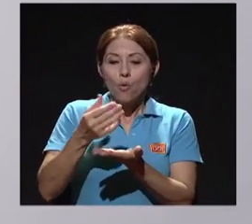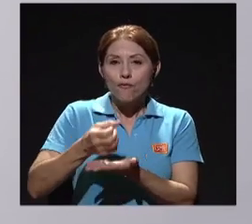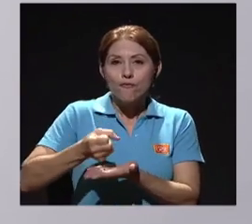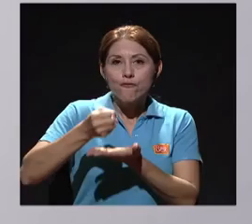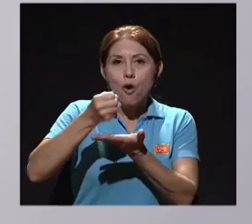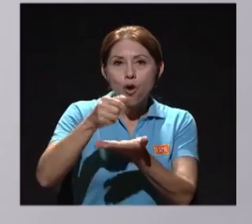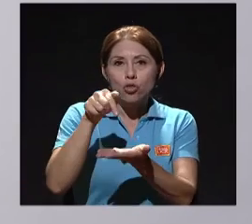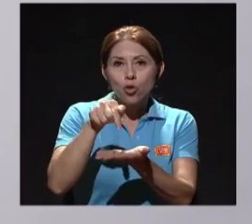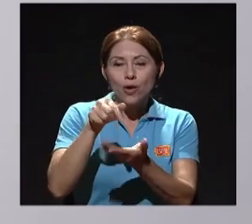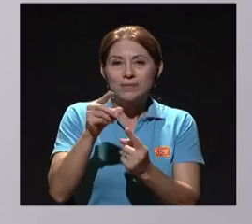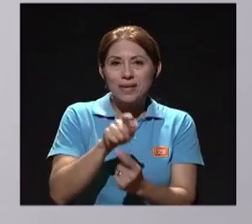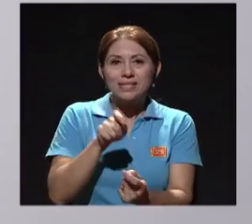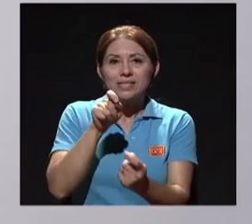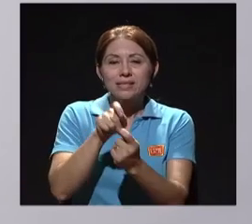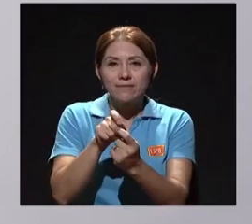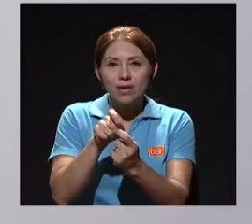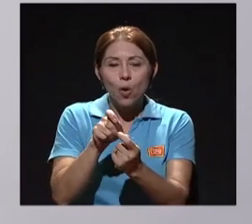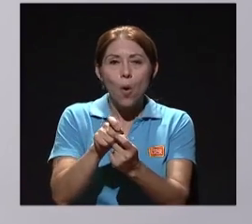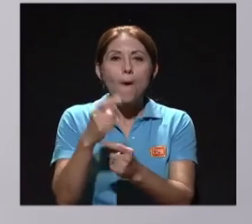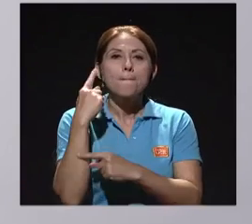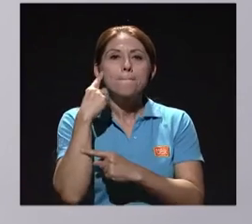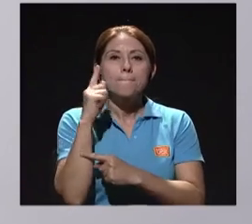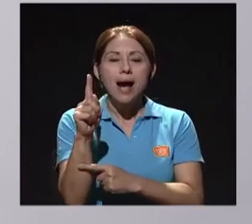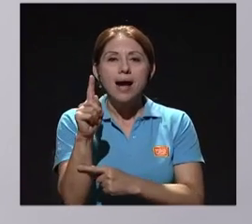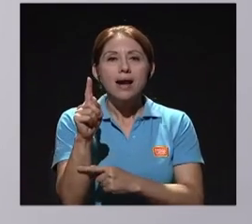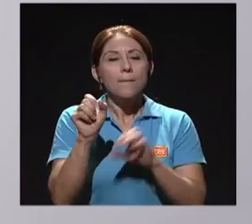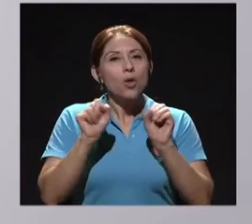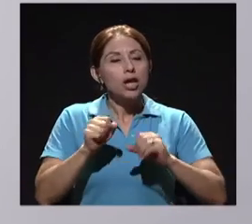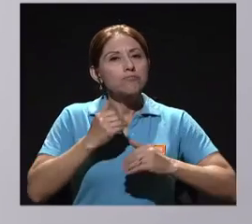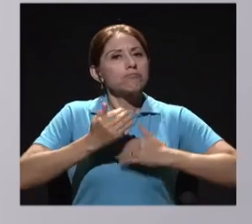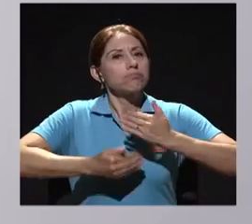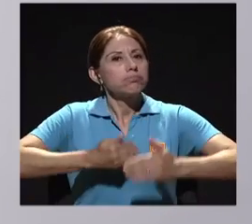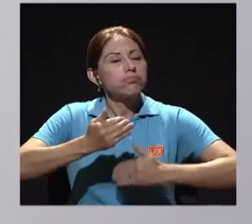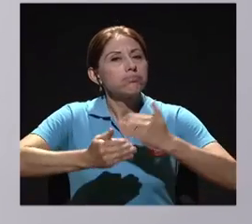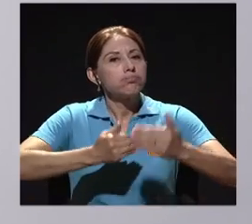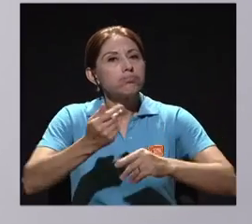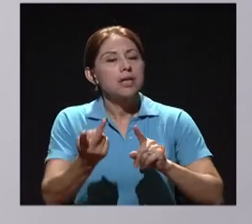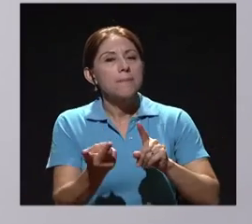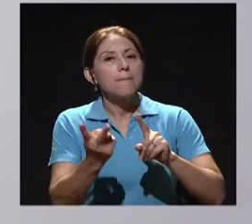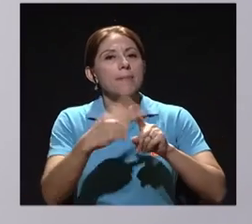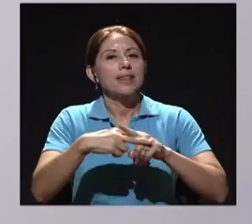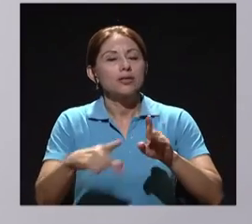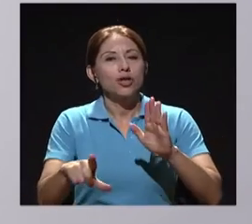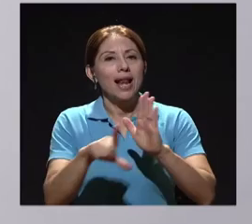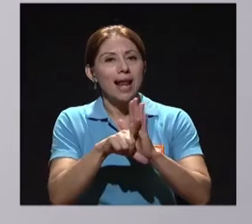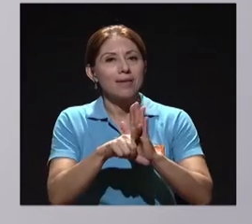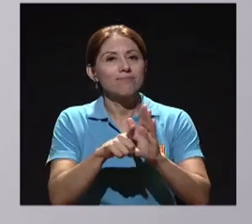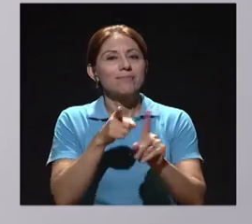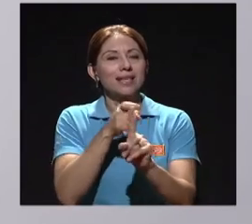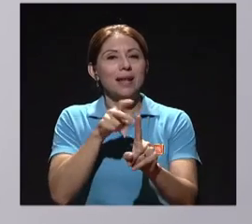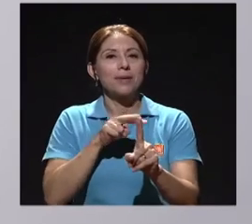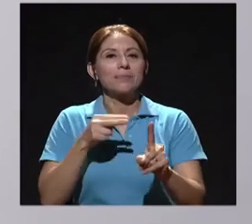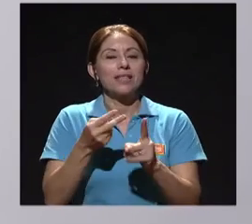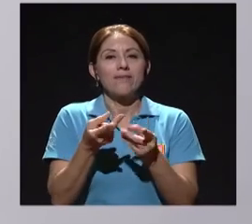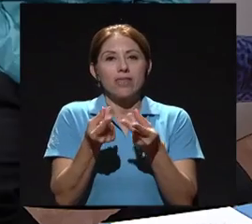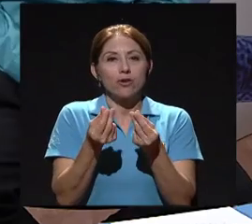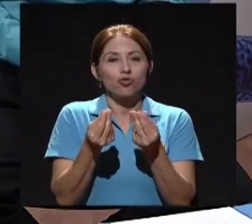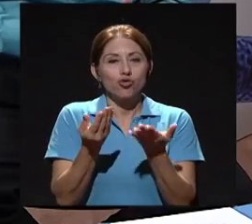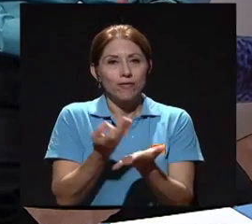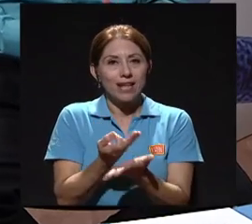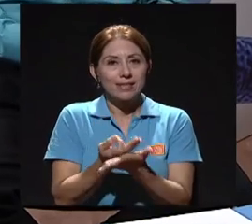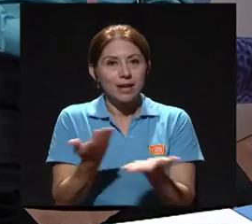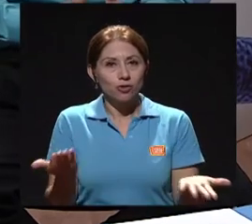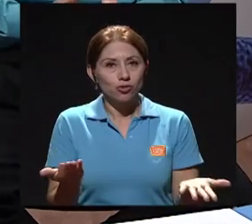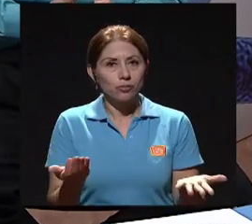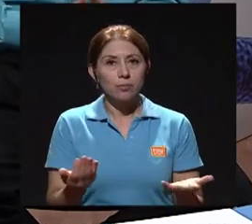específico para efectos de viabilizar en lo que es la implementación de la ley desde la perspectiva de recursos financieros ha